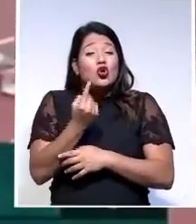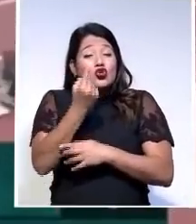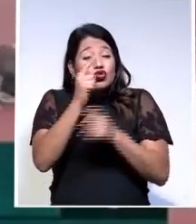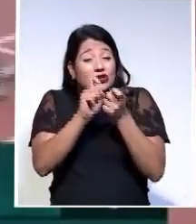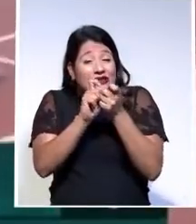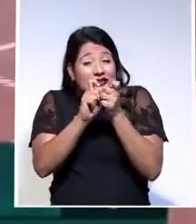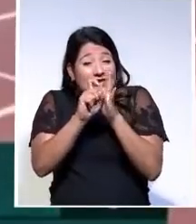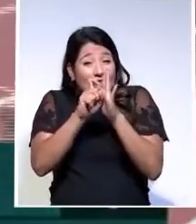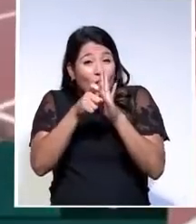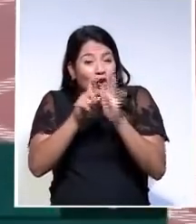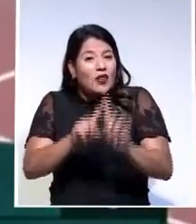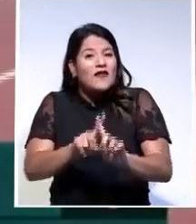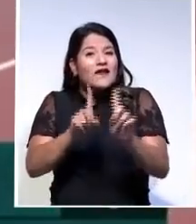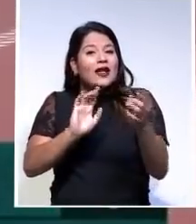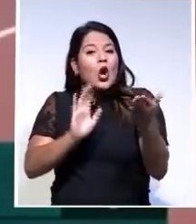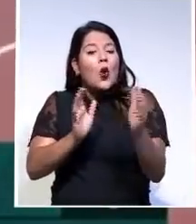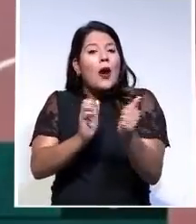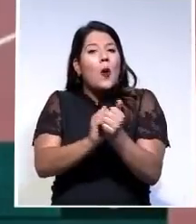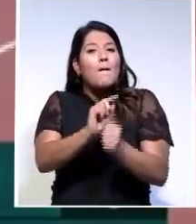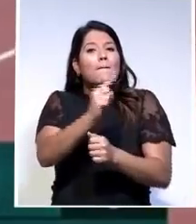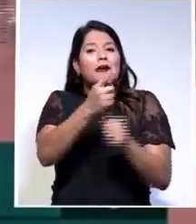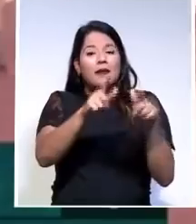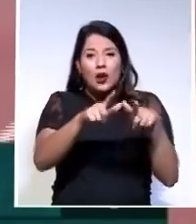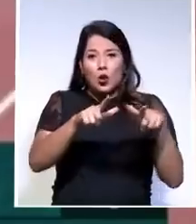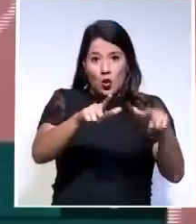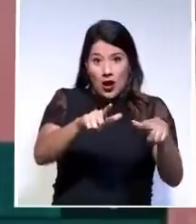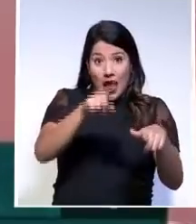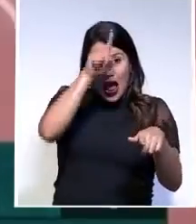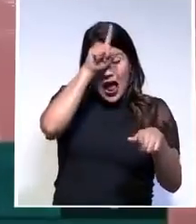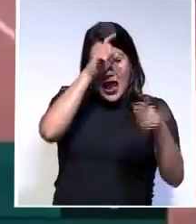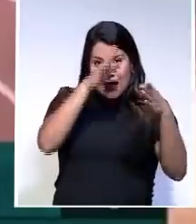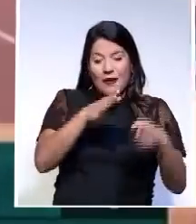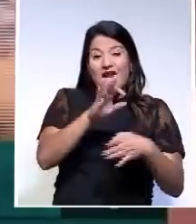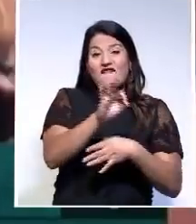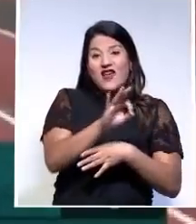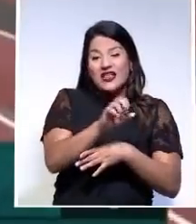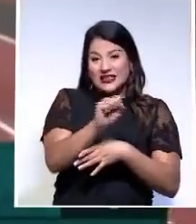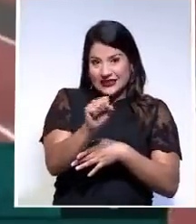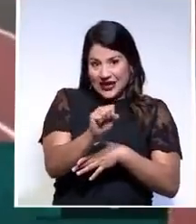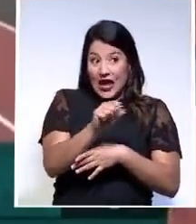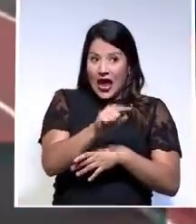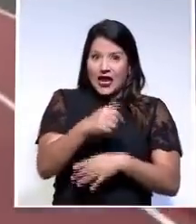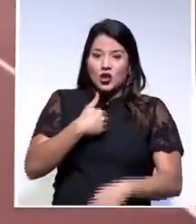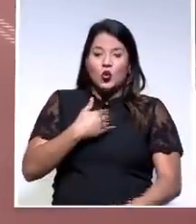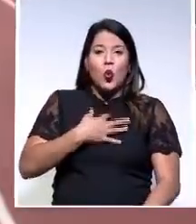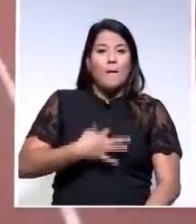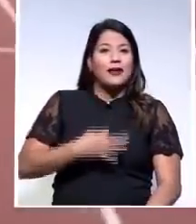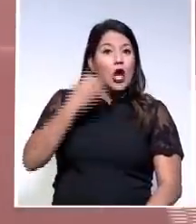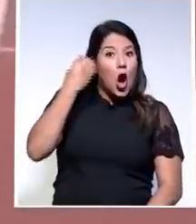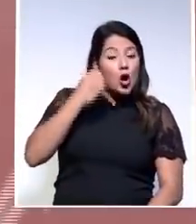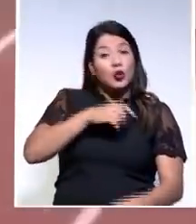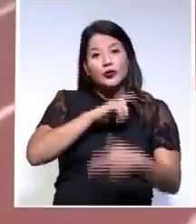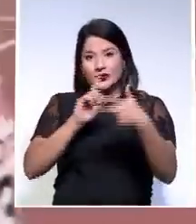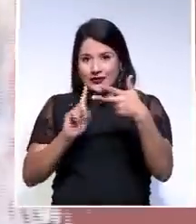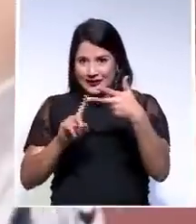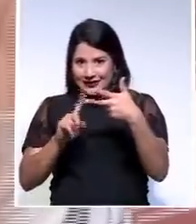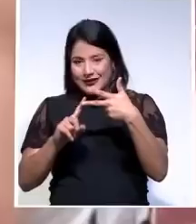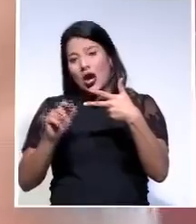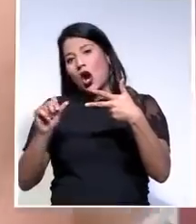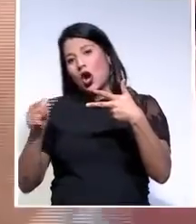delante estuvo el alemán Felix Streng, quien se llevó la medalla de oro, y detrás suyo el